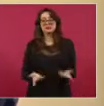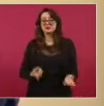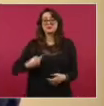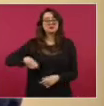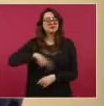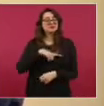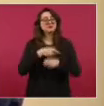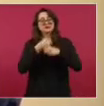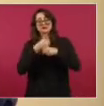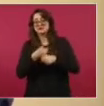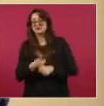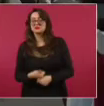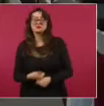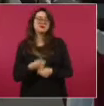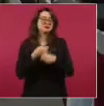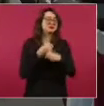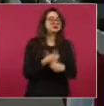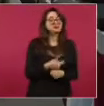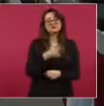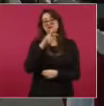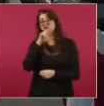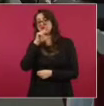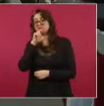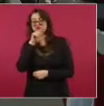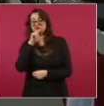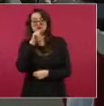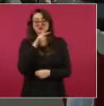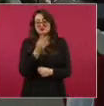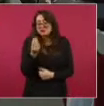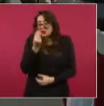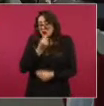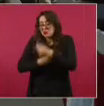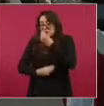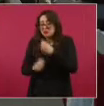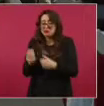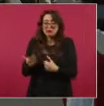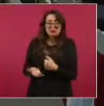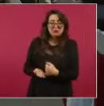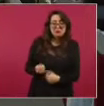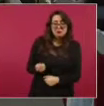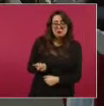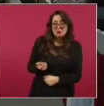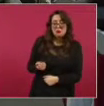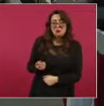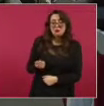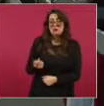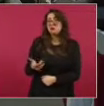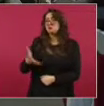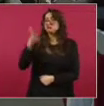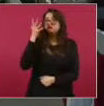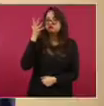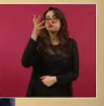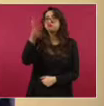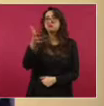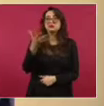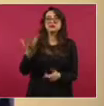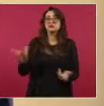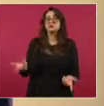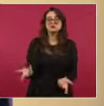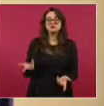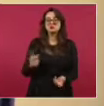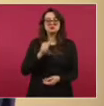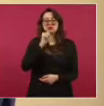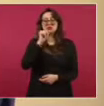angustiosa para procurar un mezquino alimento a su familia y en el porvenir solo espera